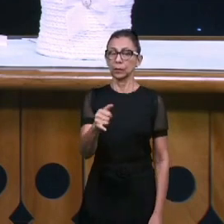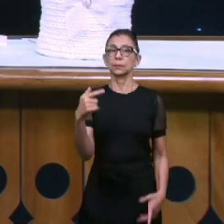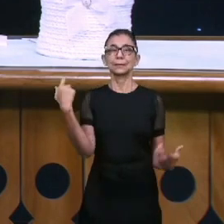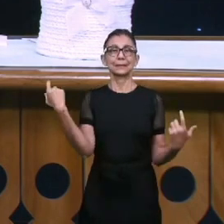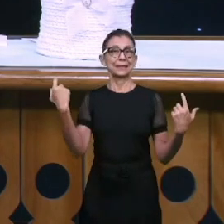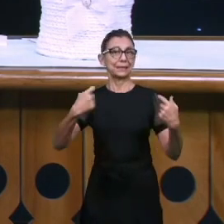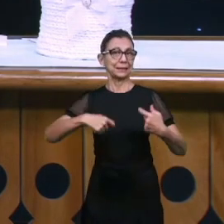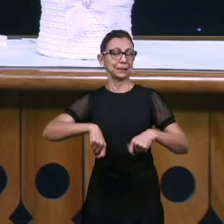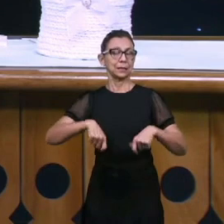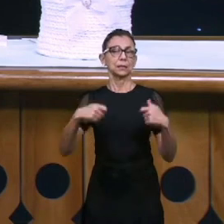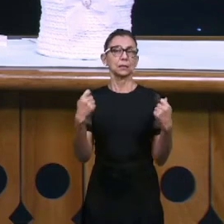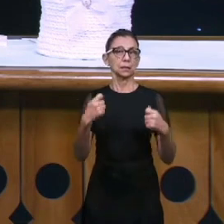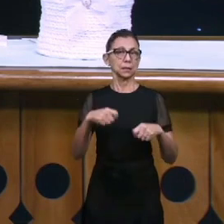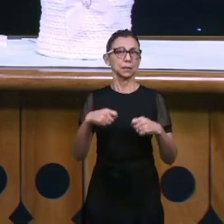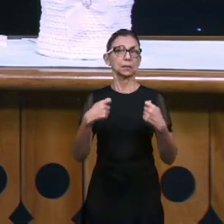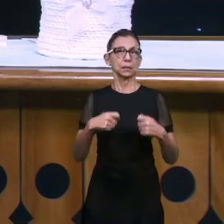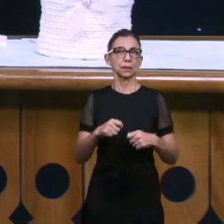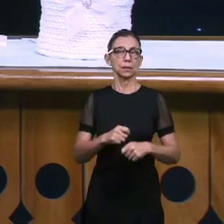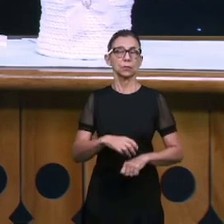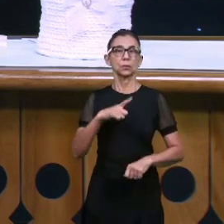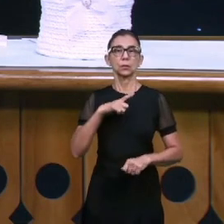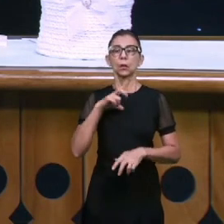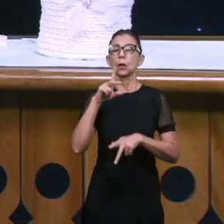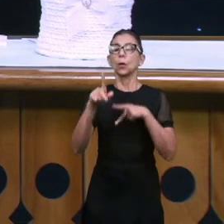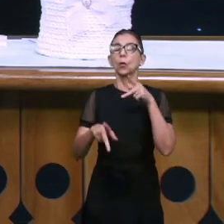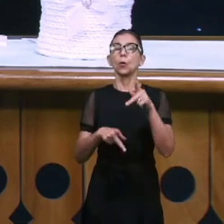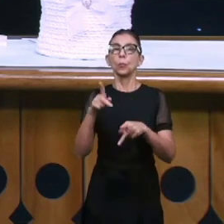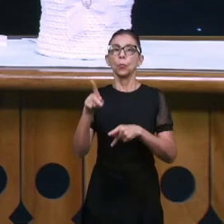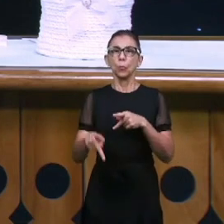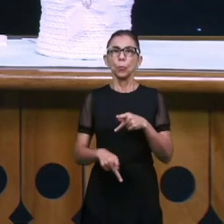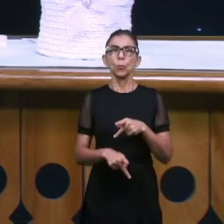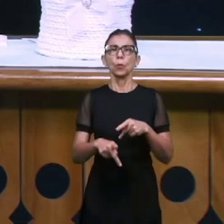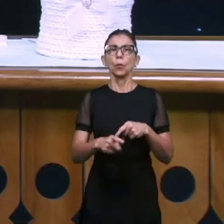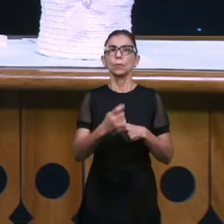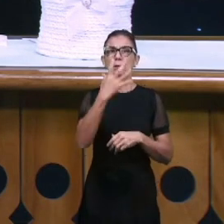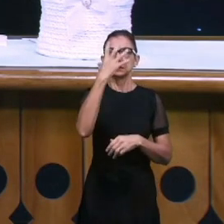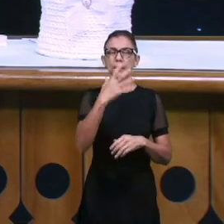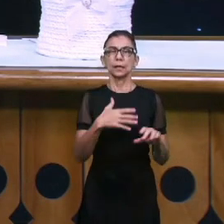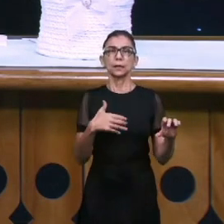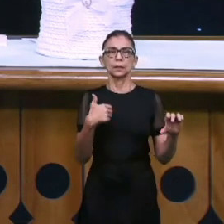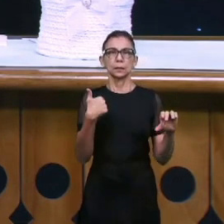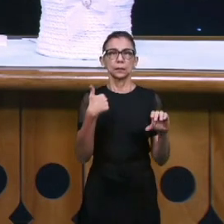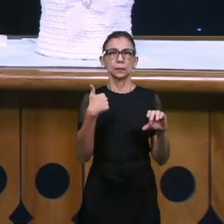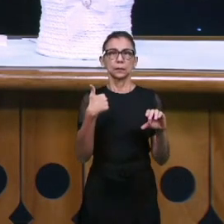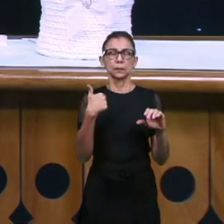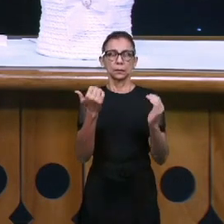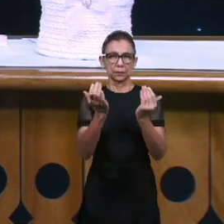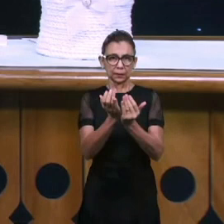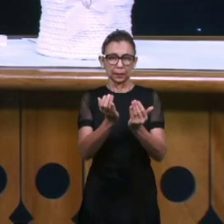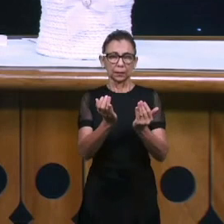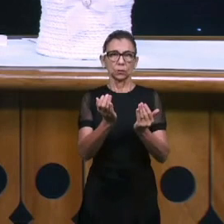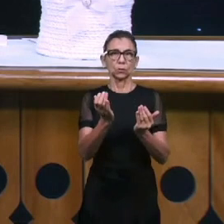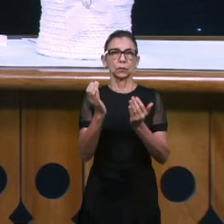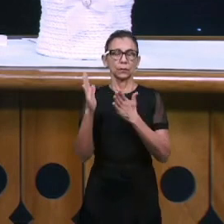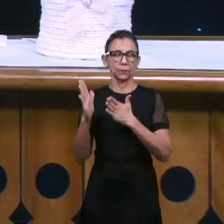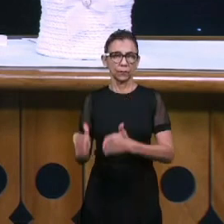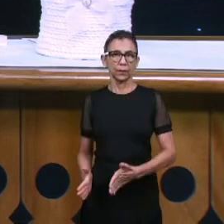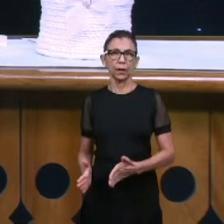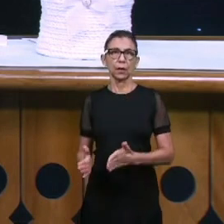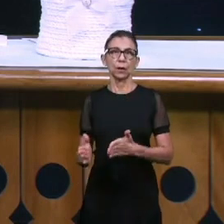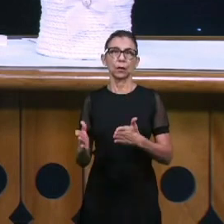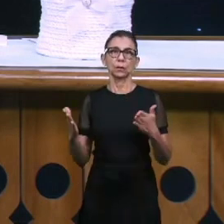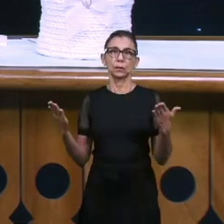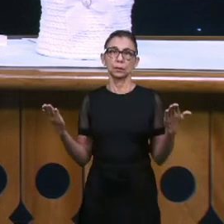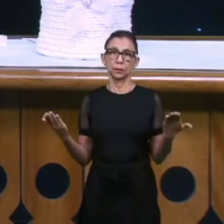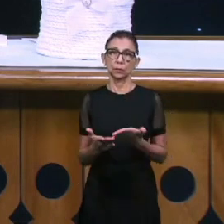la necesidad que un pueblo que se dice cristiano entienda que para cruzar, para pasar en